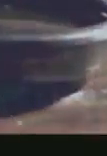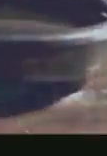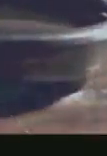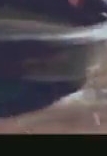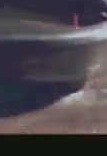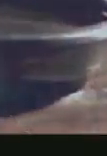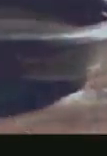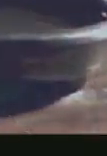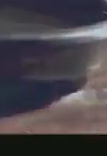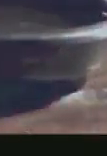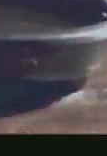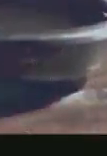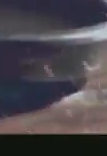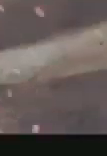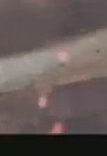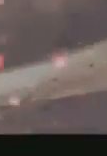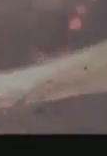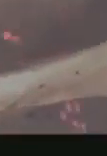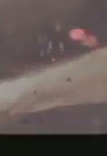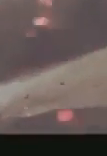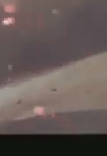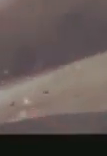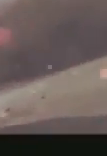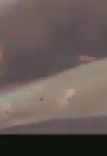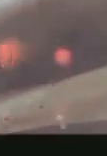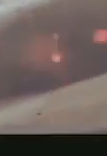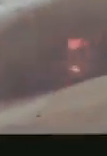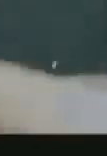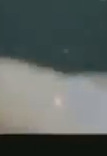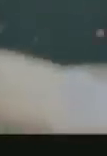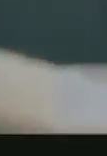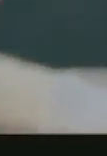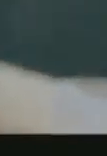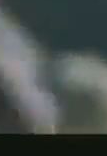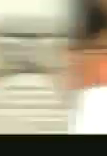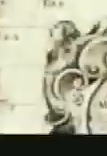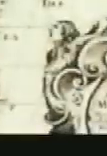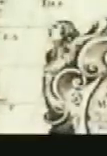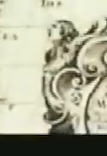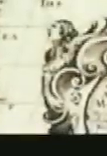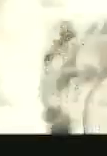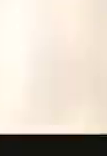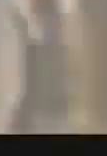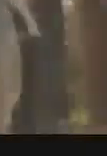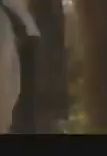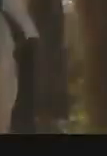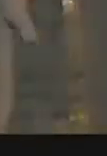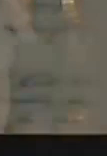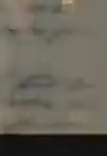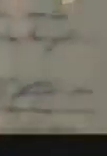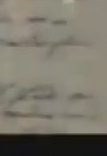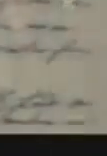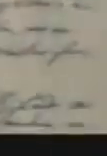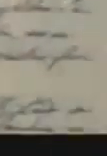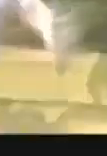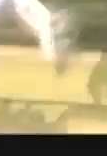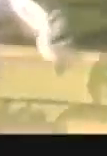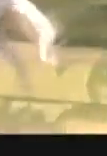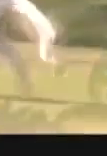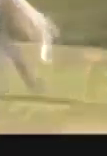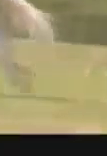La Carta de Jamaica, documento de las grandes ideas que dieron nacimiento a estas nuestras naciones. Esto no es una carta del